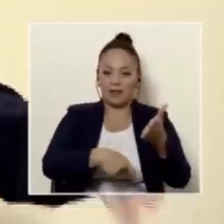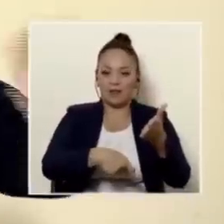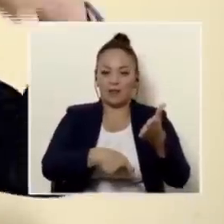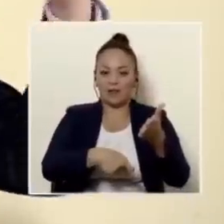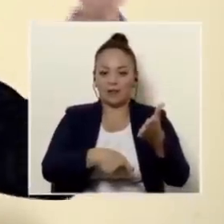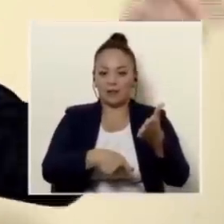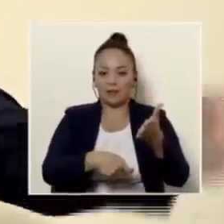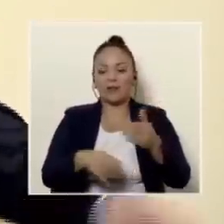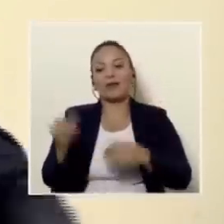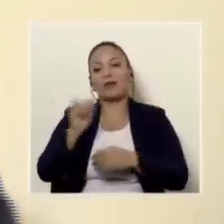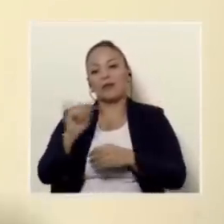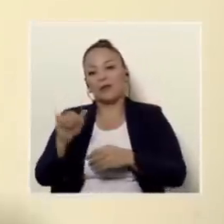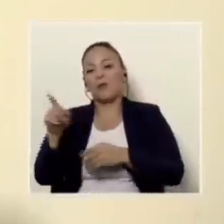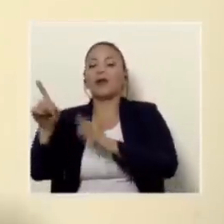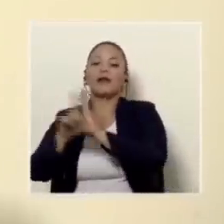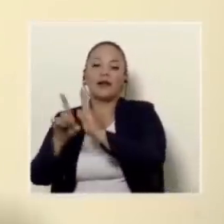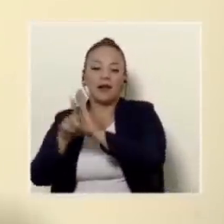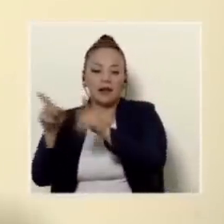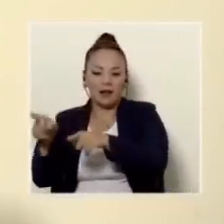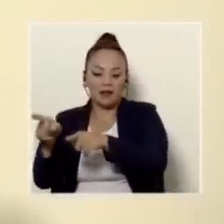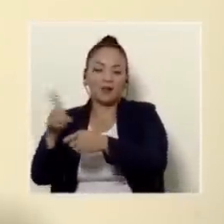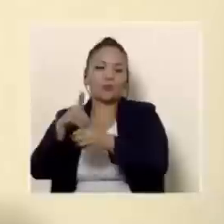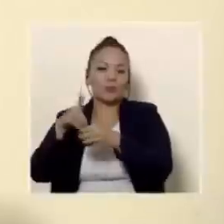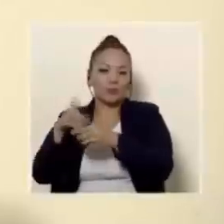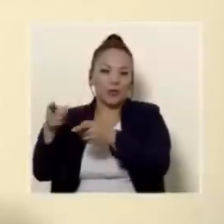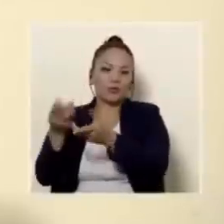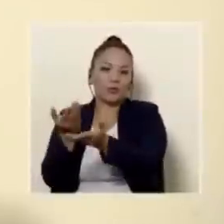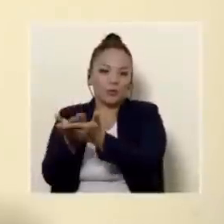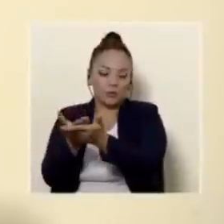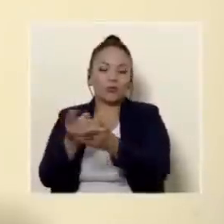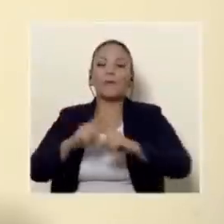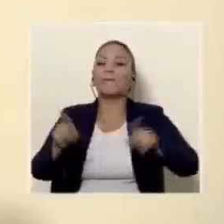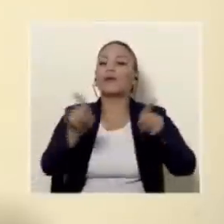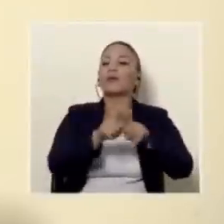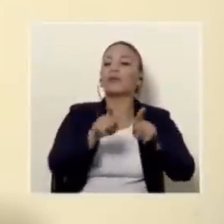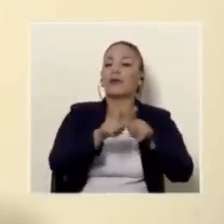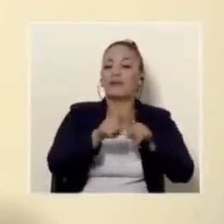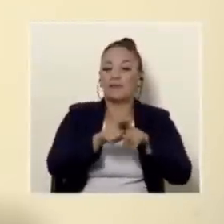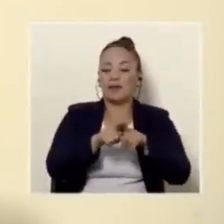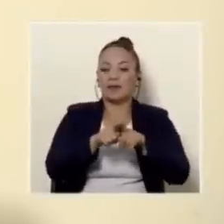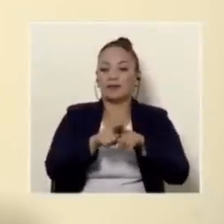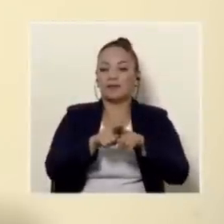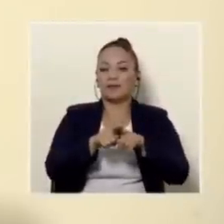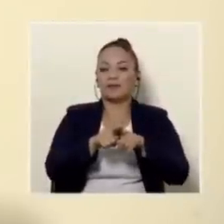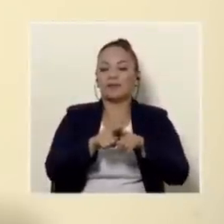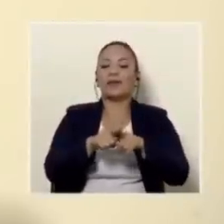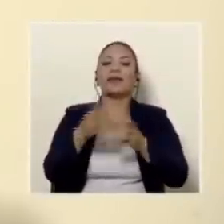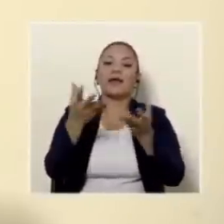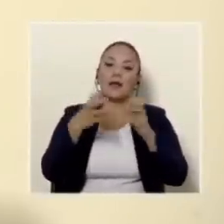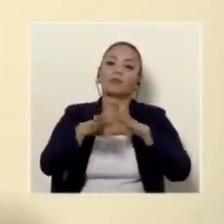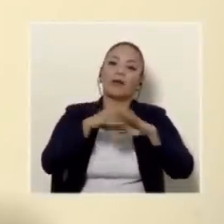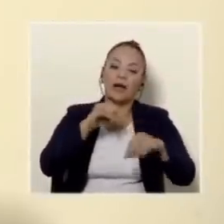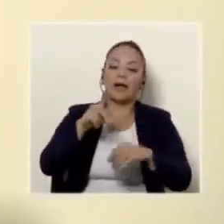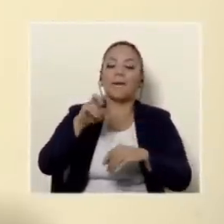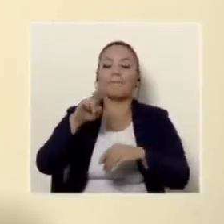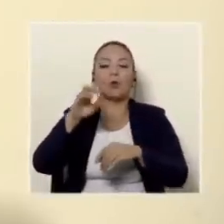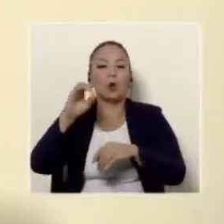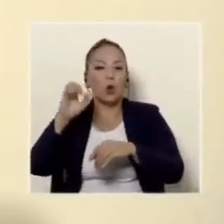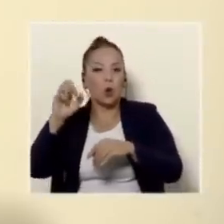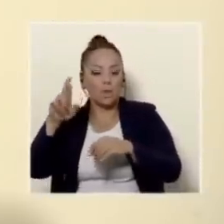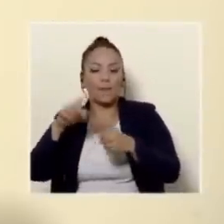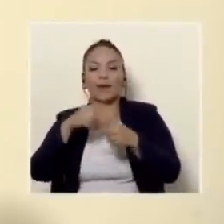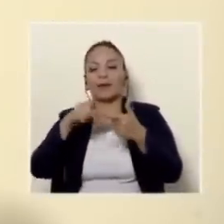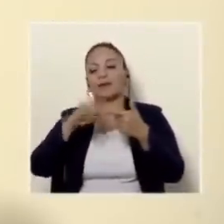mismo que esta ley que resellaron los diputados proponía, pero también sacar a Procomer, sacar